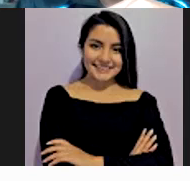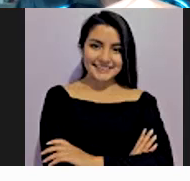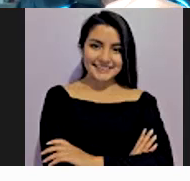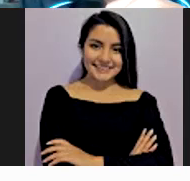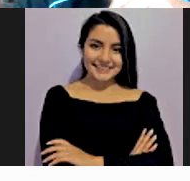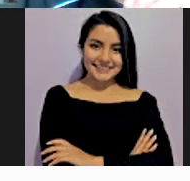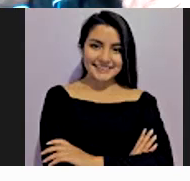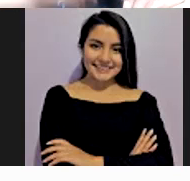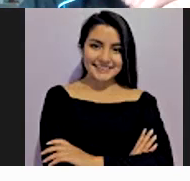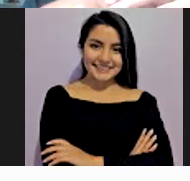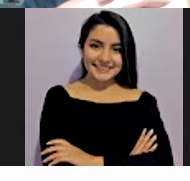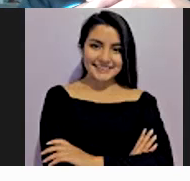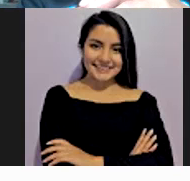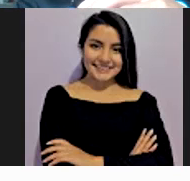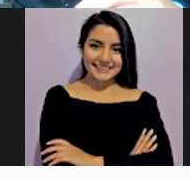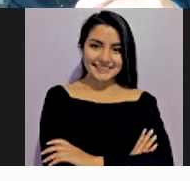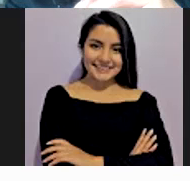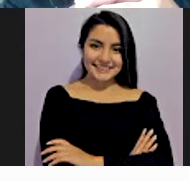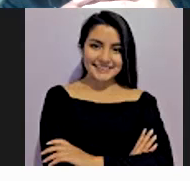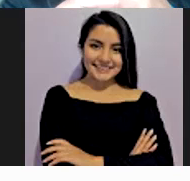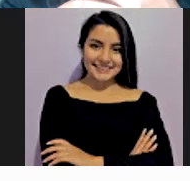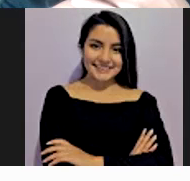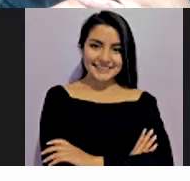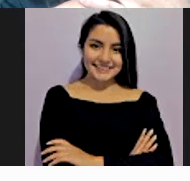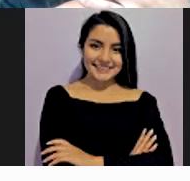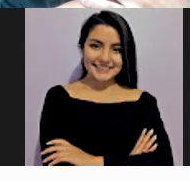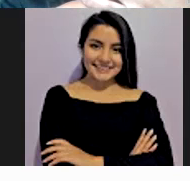Bien, ¿alguna pregunta respecto a los temas que hemos venido viendo?